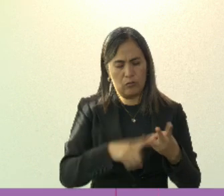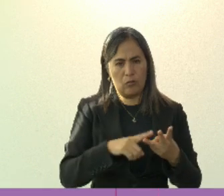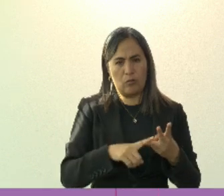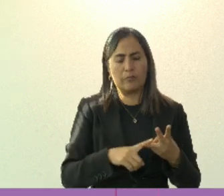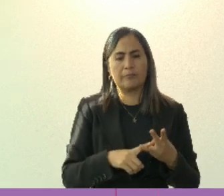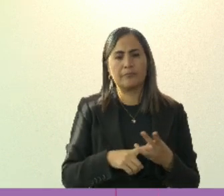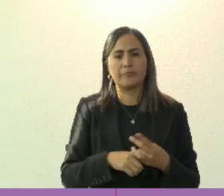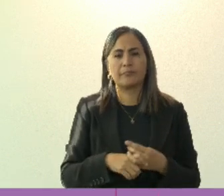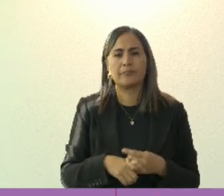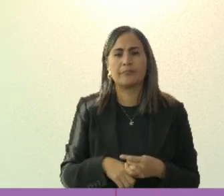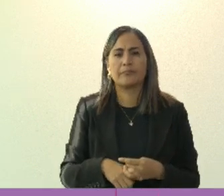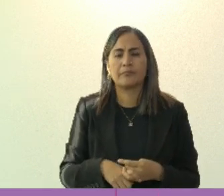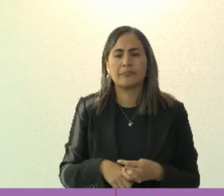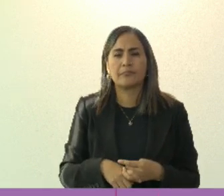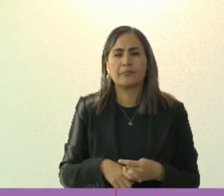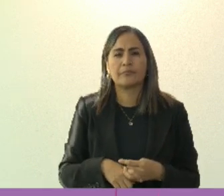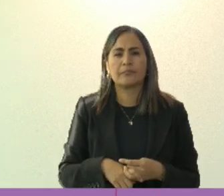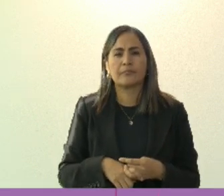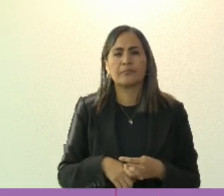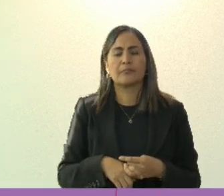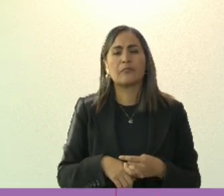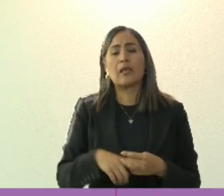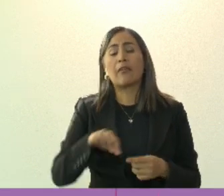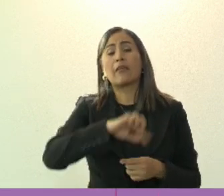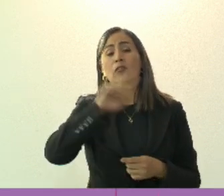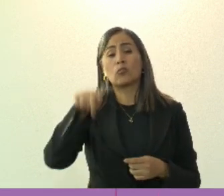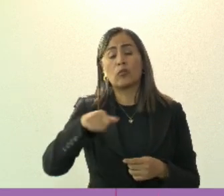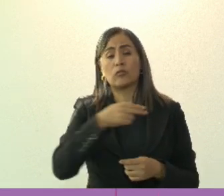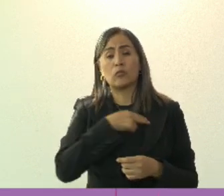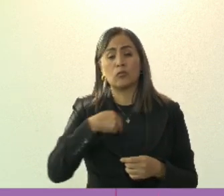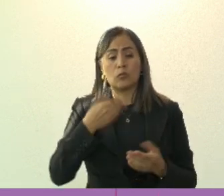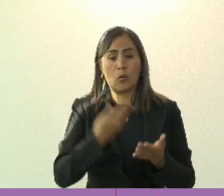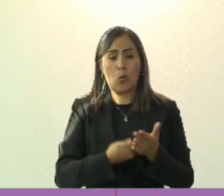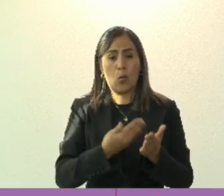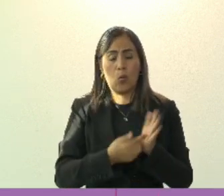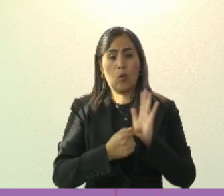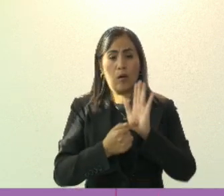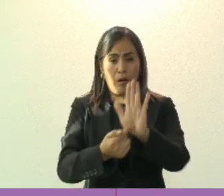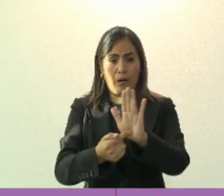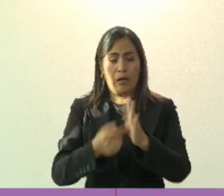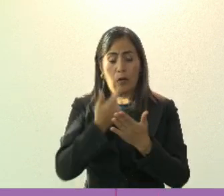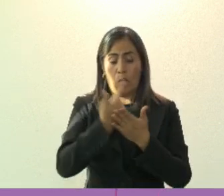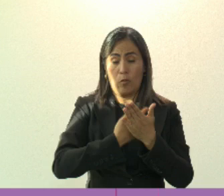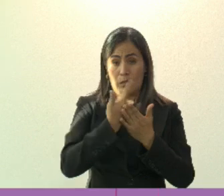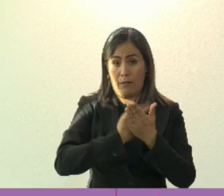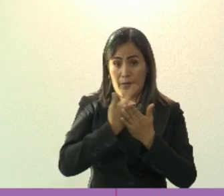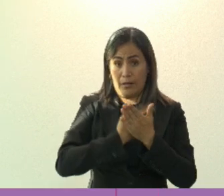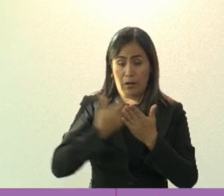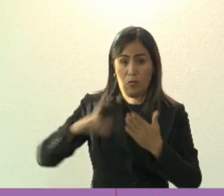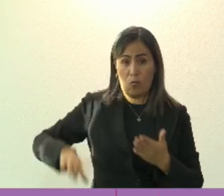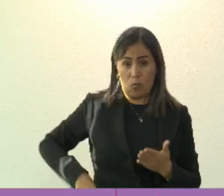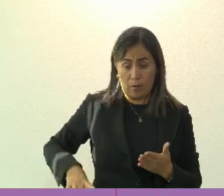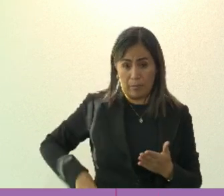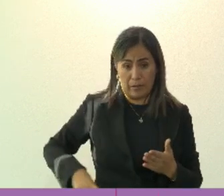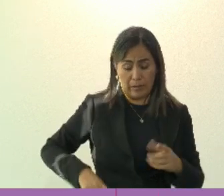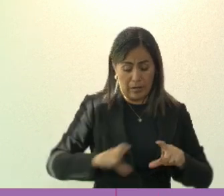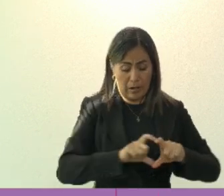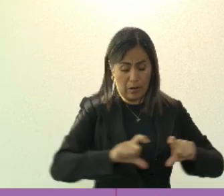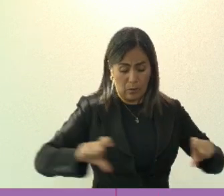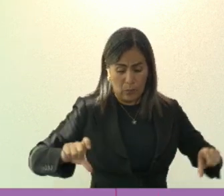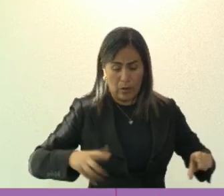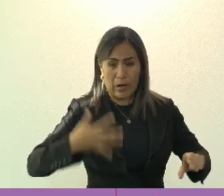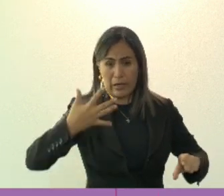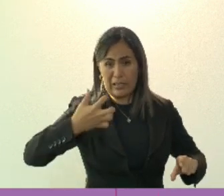programático, porque cuando rendimos cuentas, de hecho, en la contabilidad gubernamental existe un apartado quinto